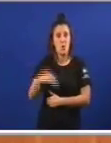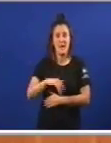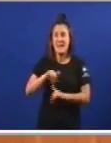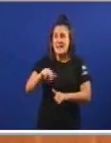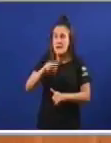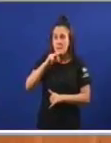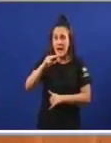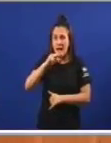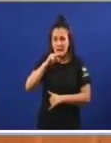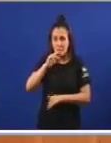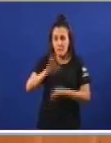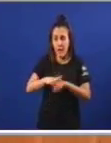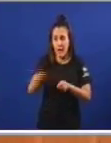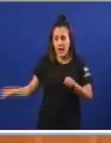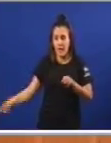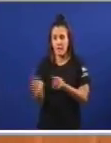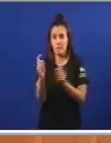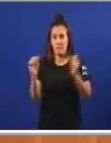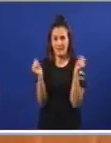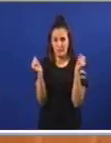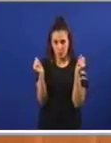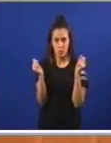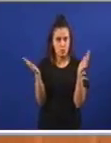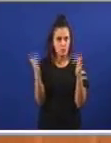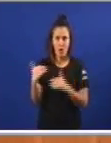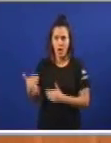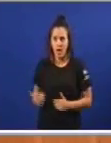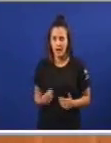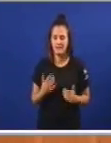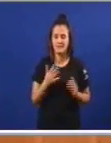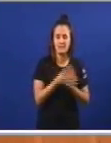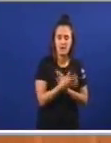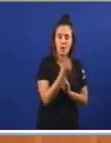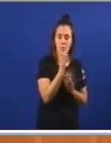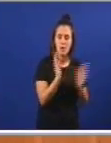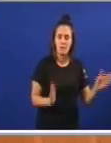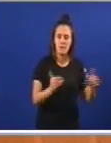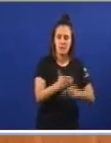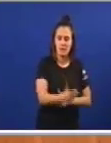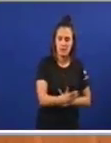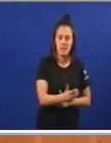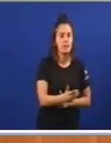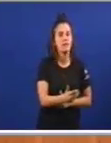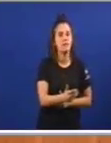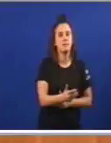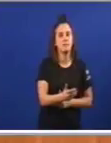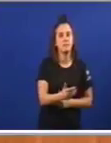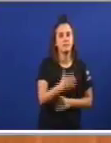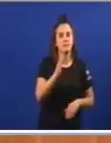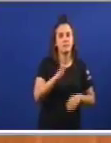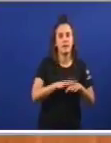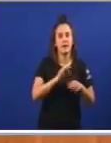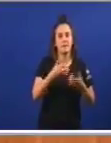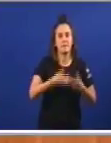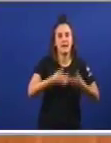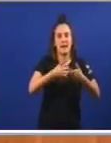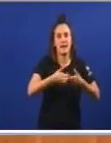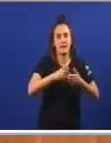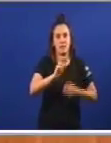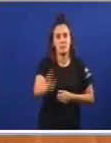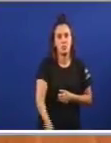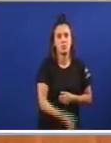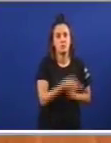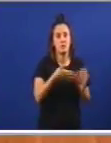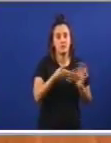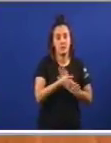para esas persoas que están ingresadas, que existe unha habitación para unha contención mecánica múltiple, entendemos que